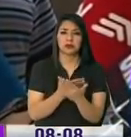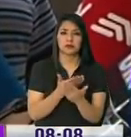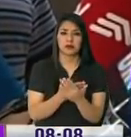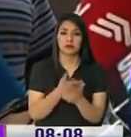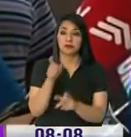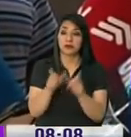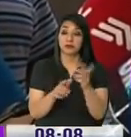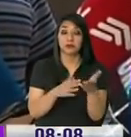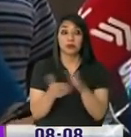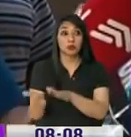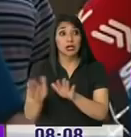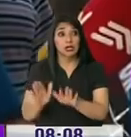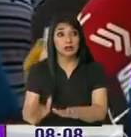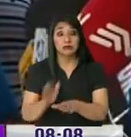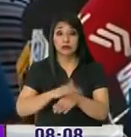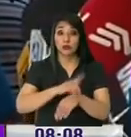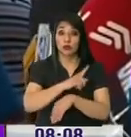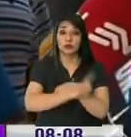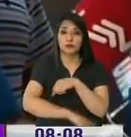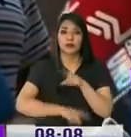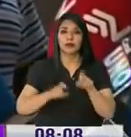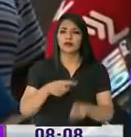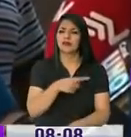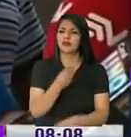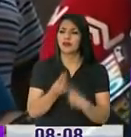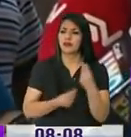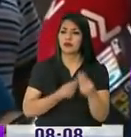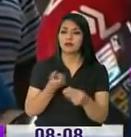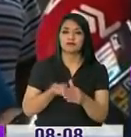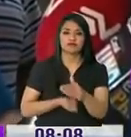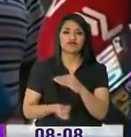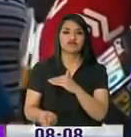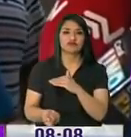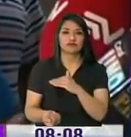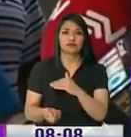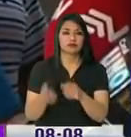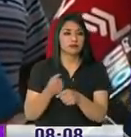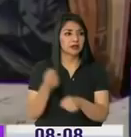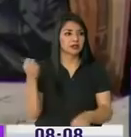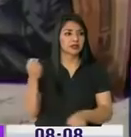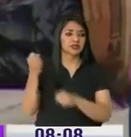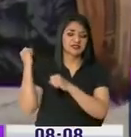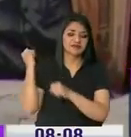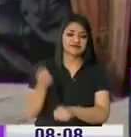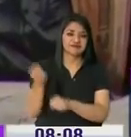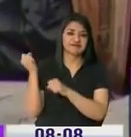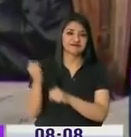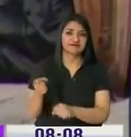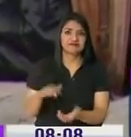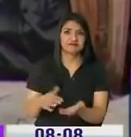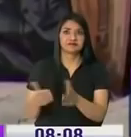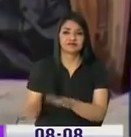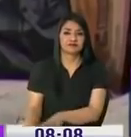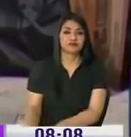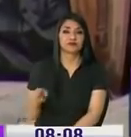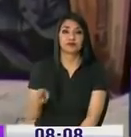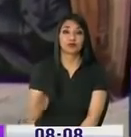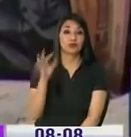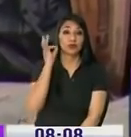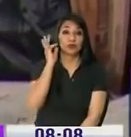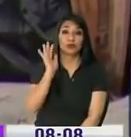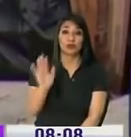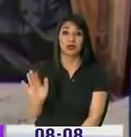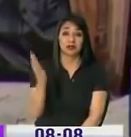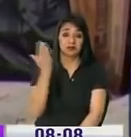que los casos de un arma blanca tipo machete la víctima mortal quien fuese